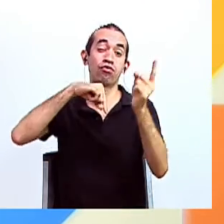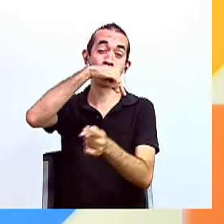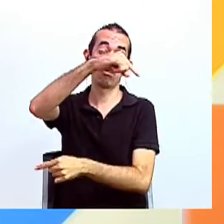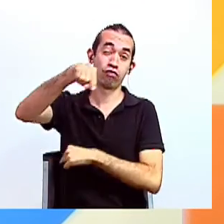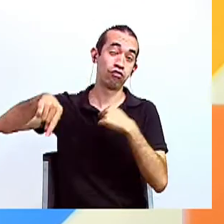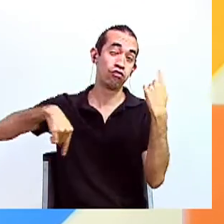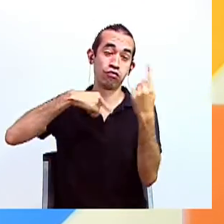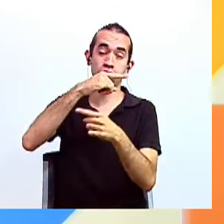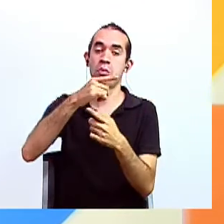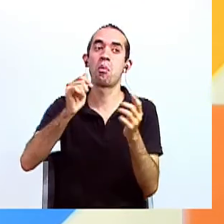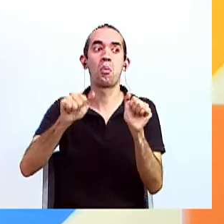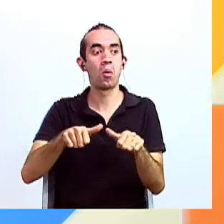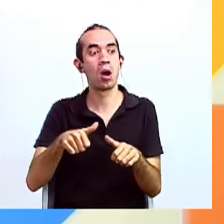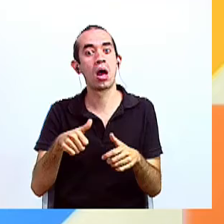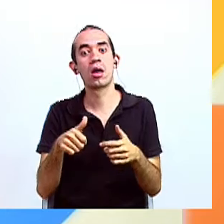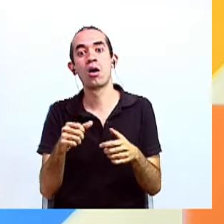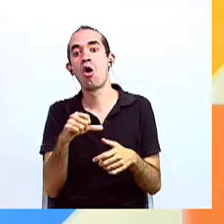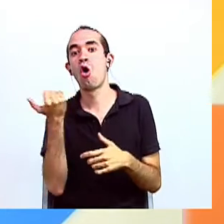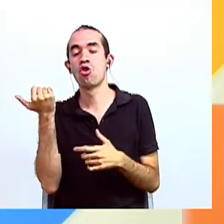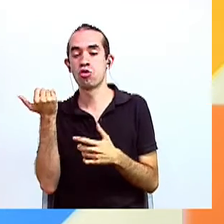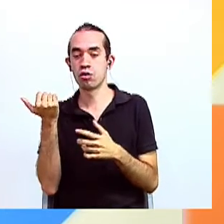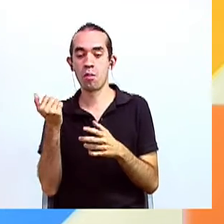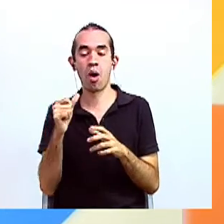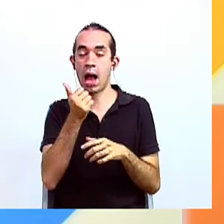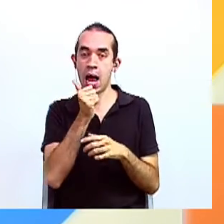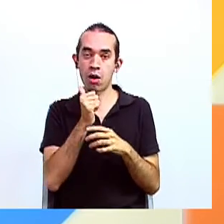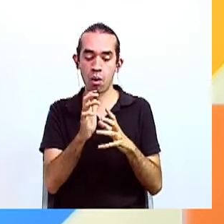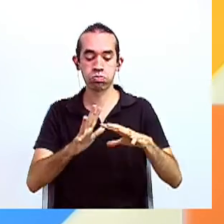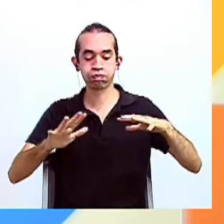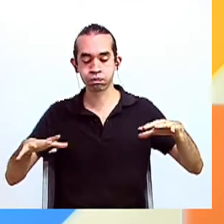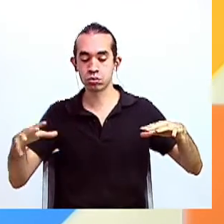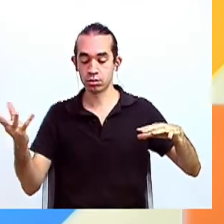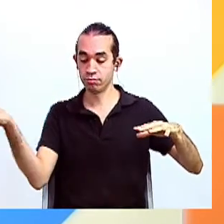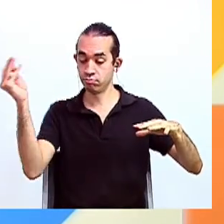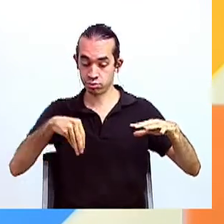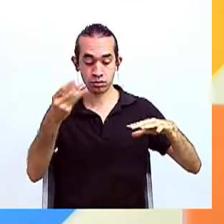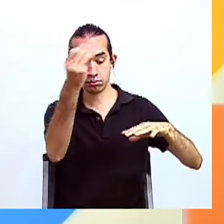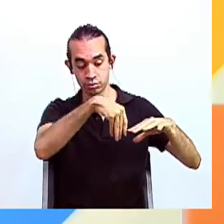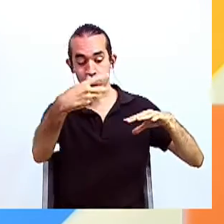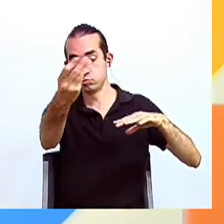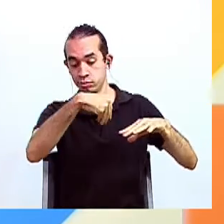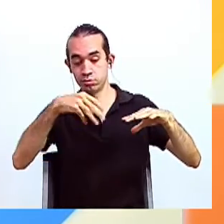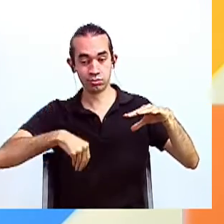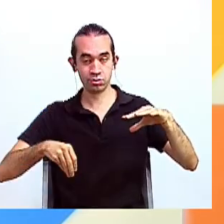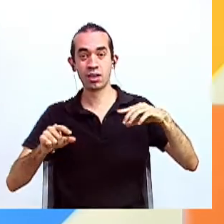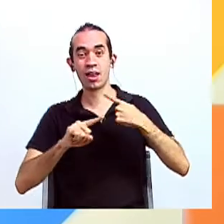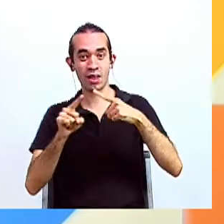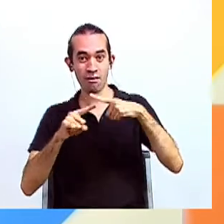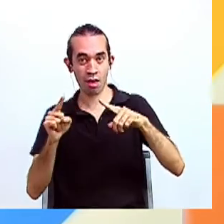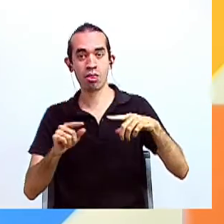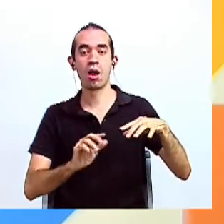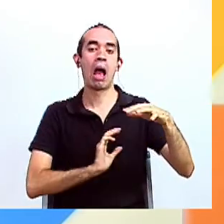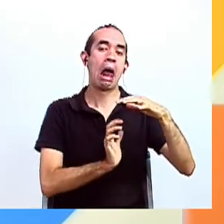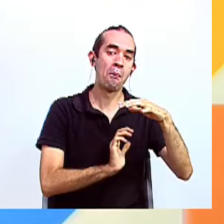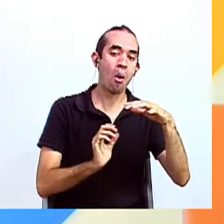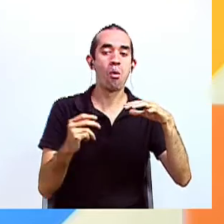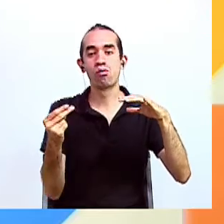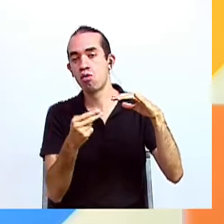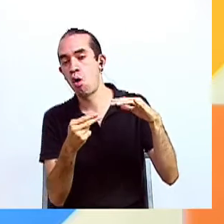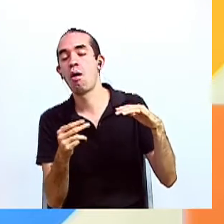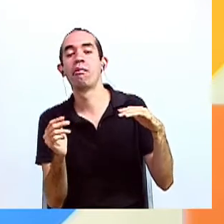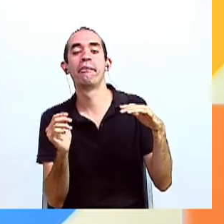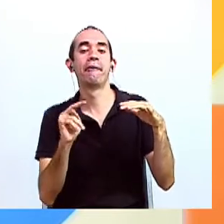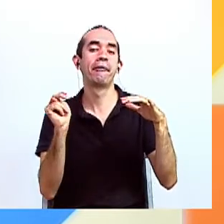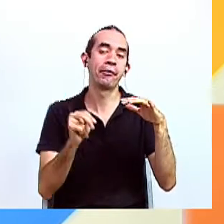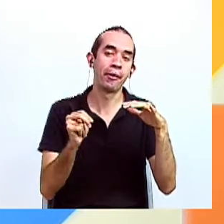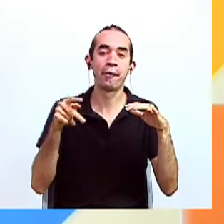como transporte de los otros elementos, porque aunque cada nutriente tiene su propio camino, todos pasan por